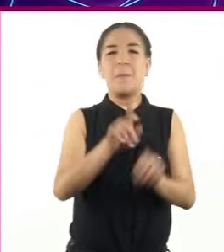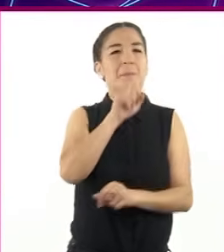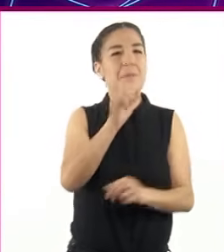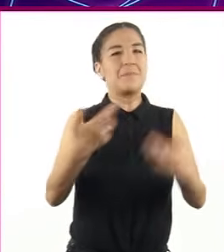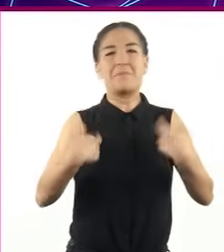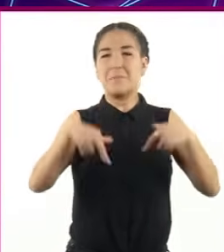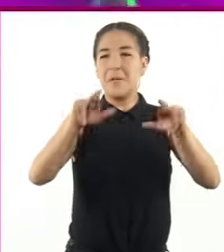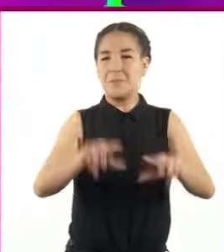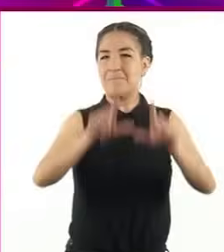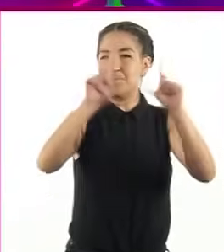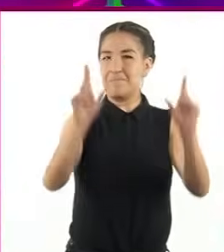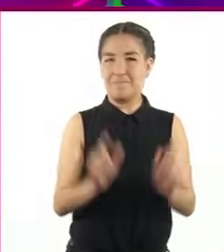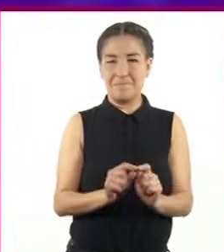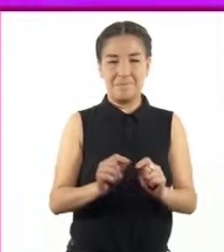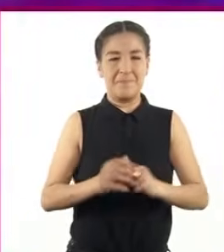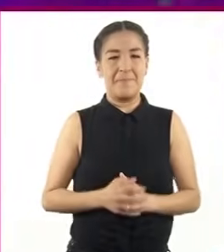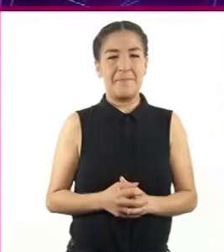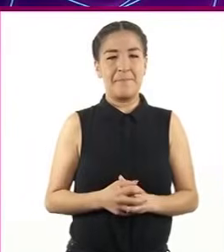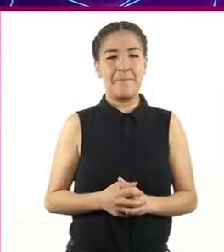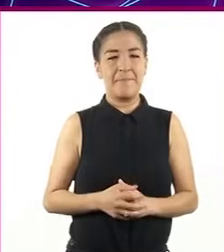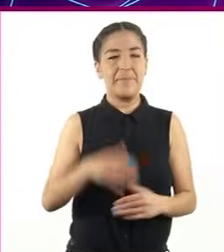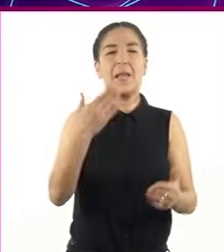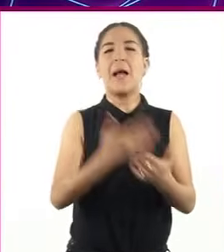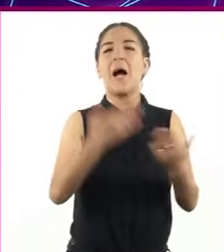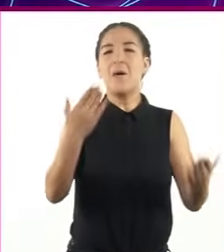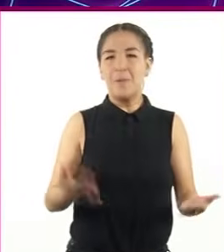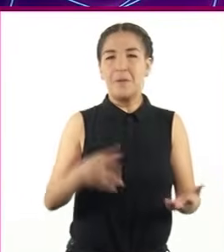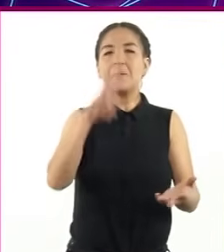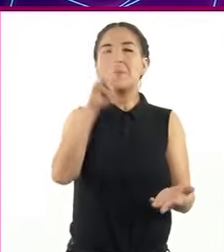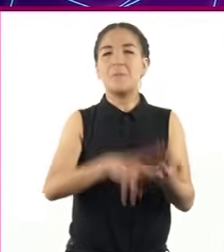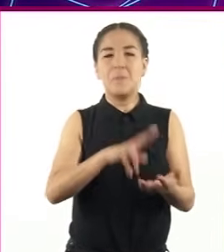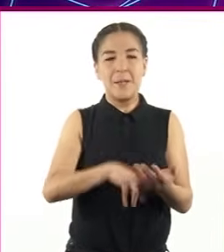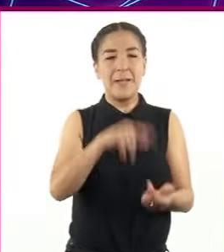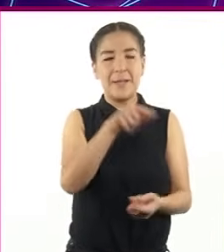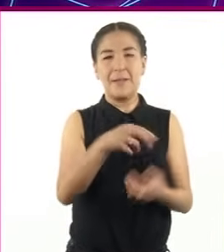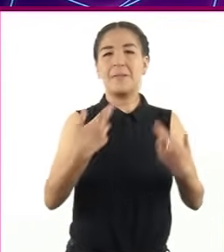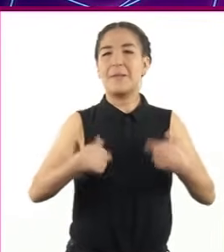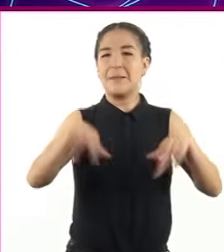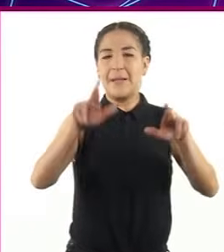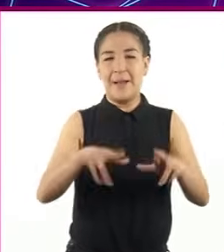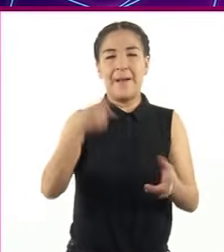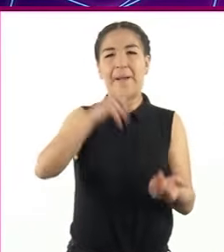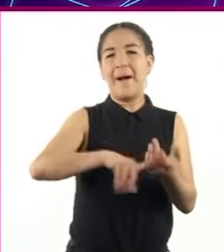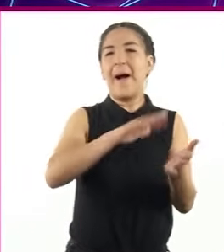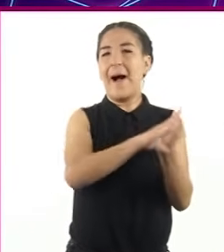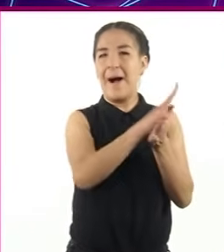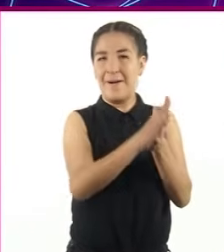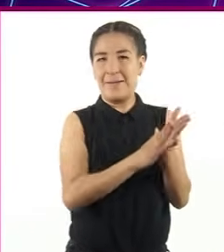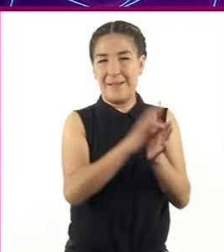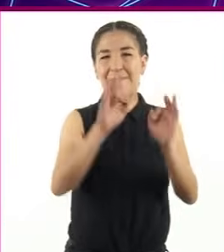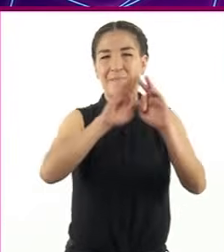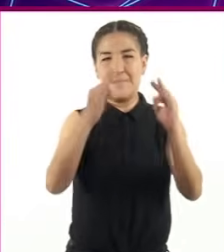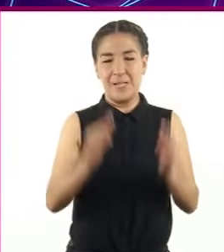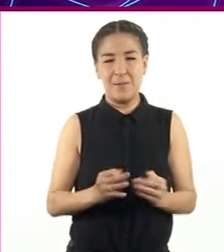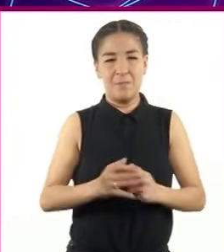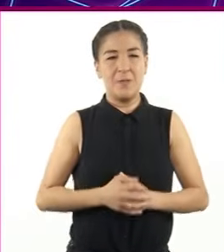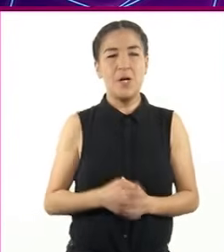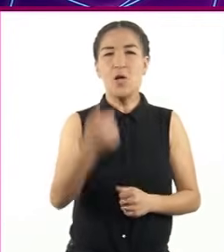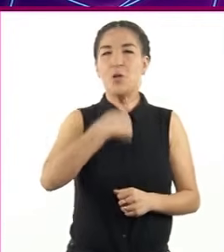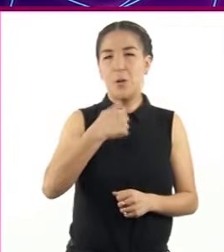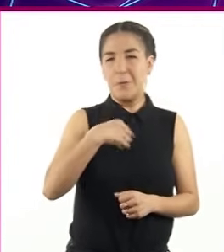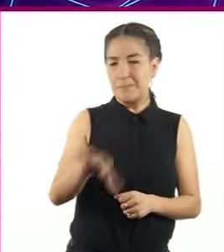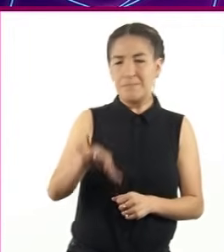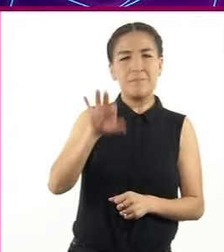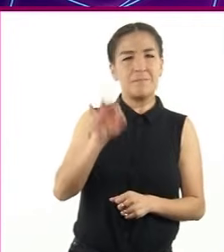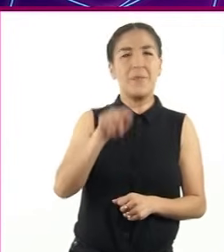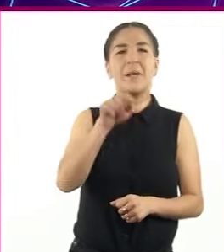expresión simplificada. Ahora validemos la equivalencia de las expresiones del área de la figura. La expresión que yo encontré